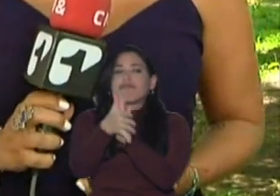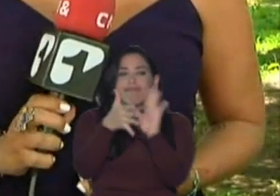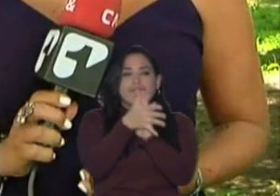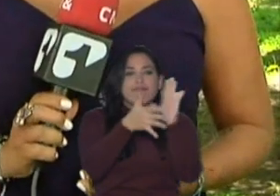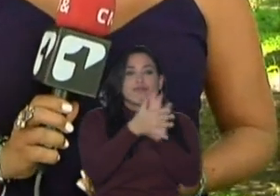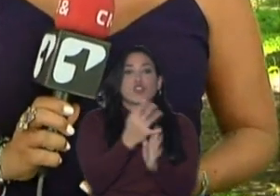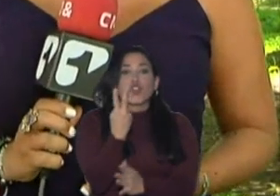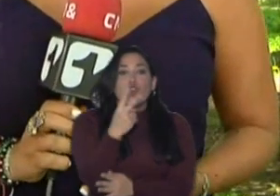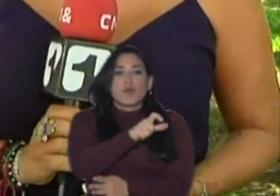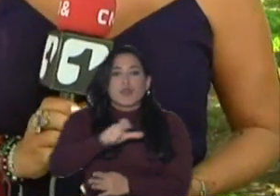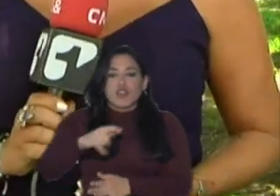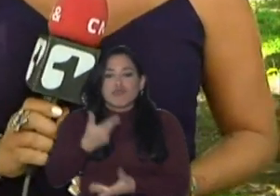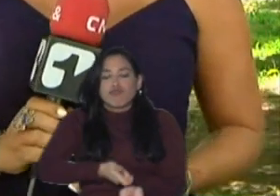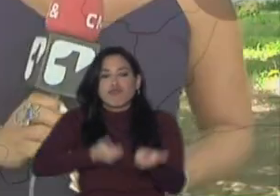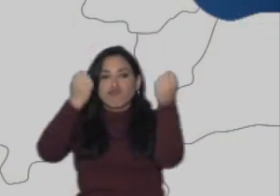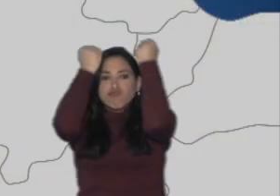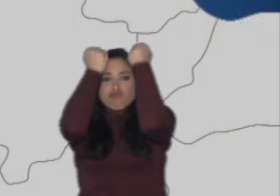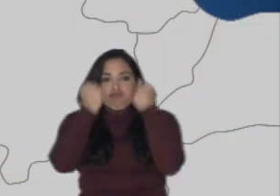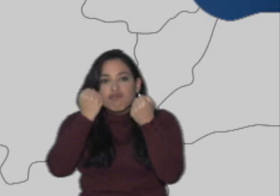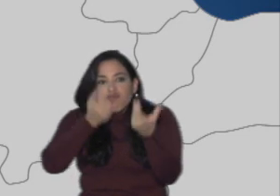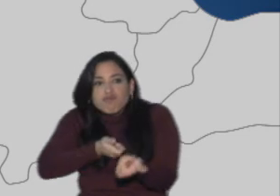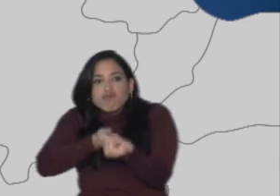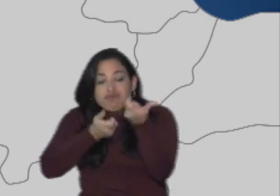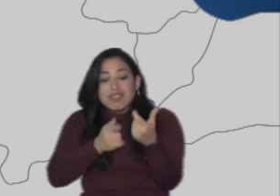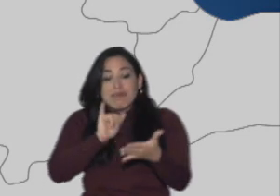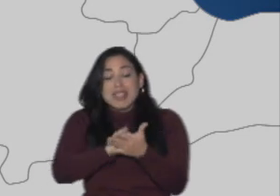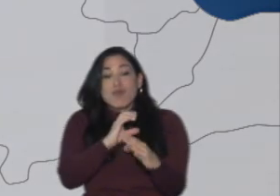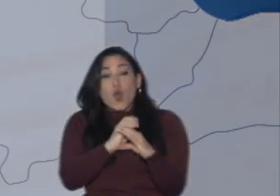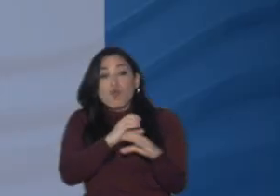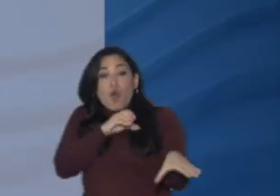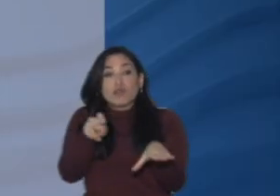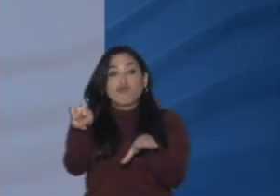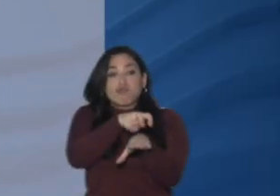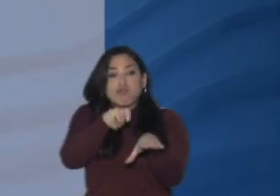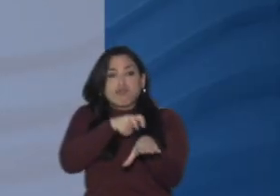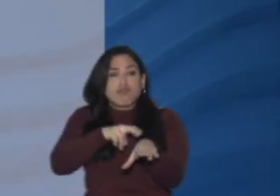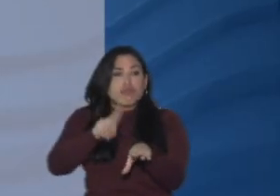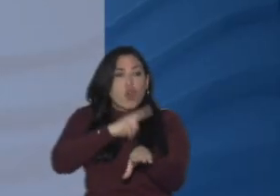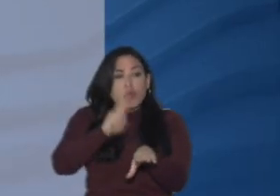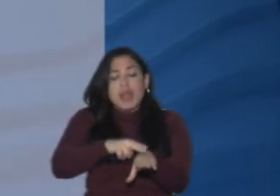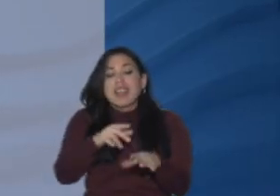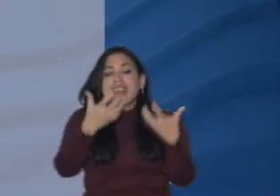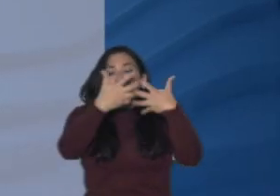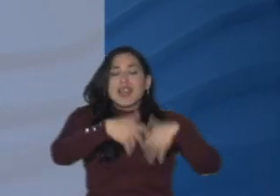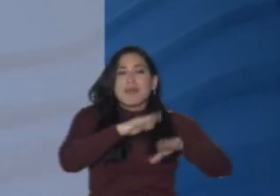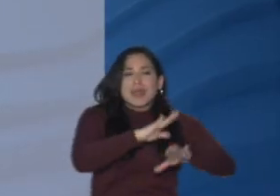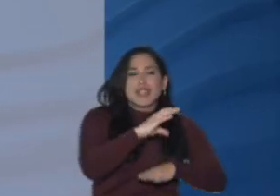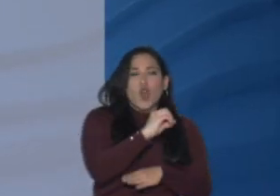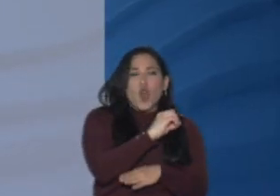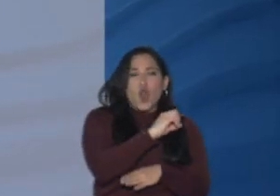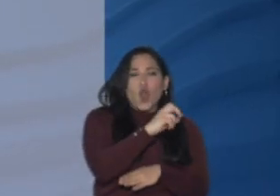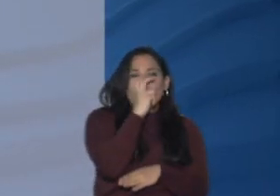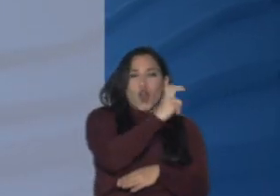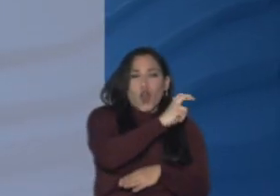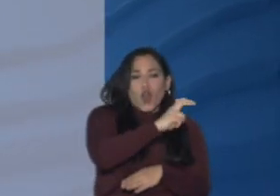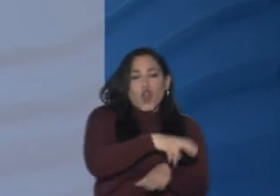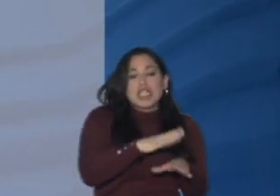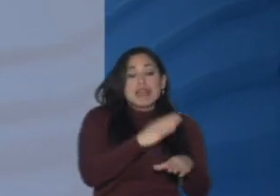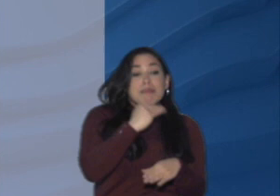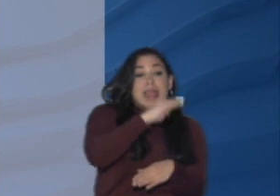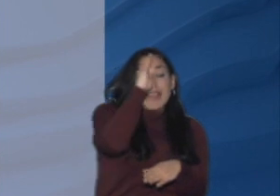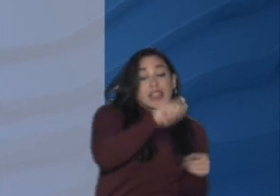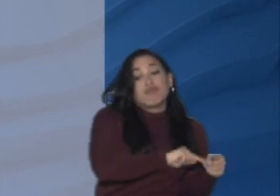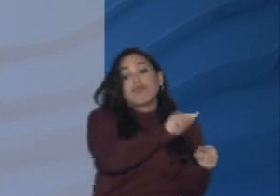de dos hombres armados encapuchados que interceptaron este bus de servicio público de la empresa Conorte que se movilizaba desde